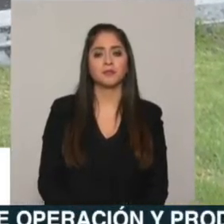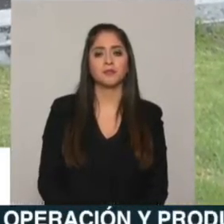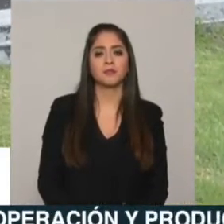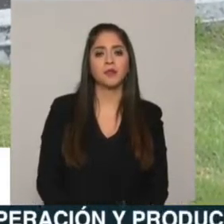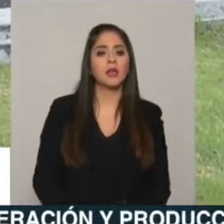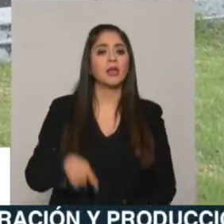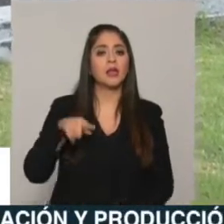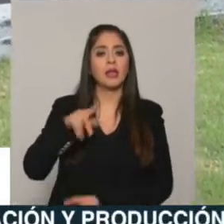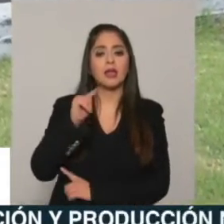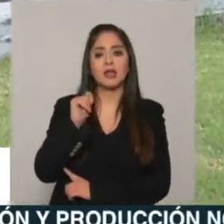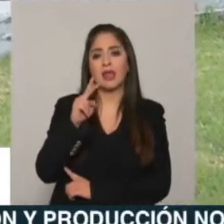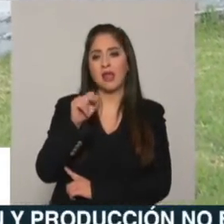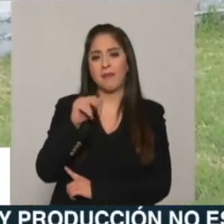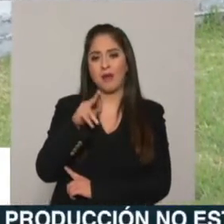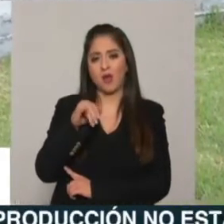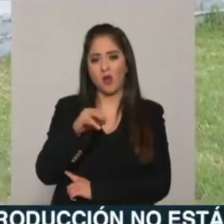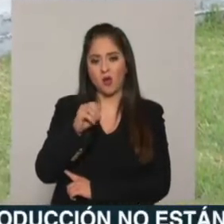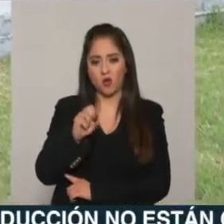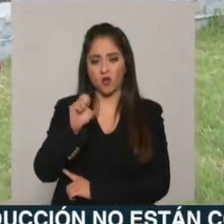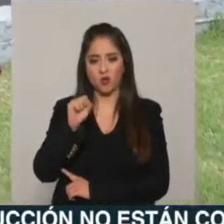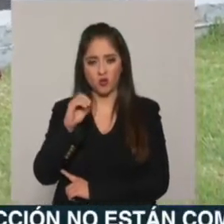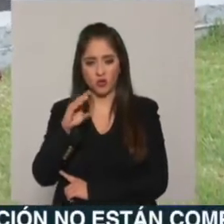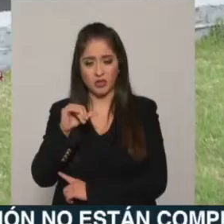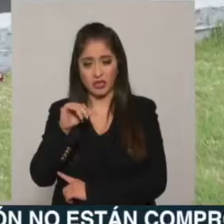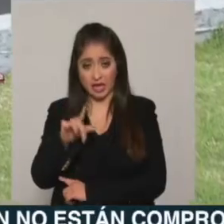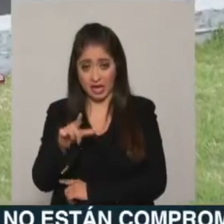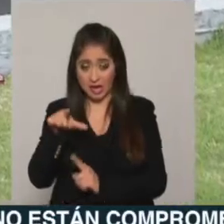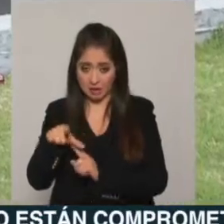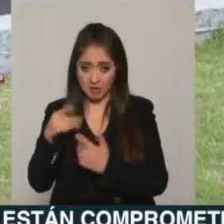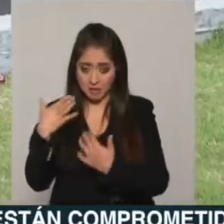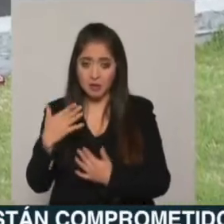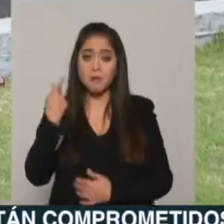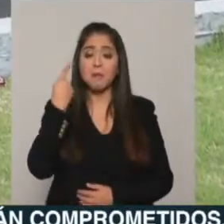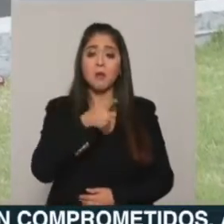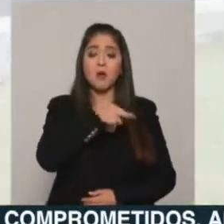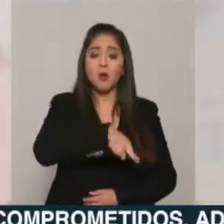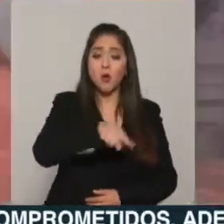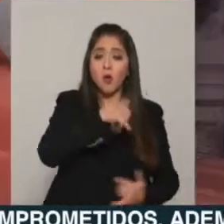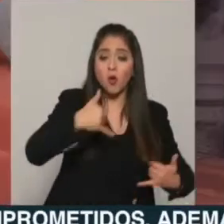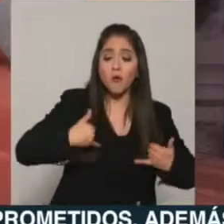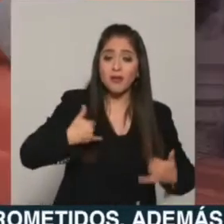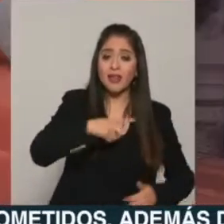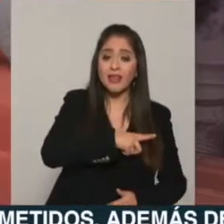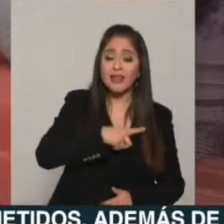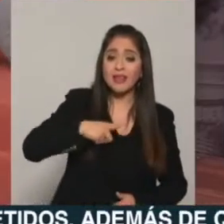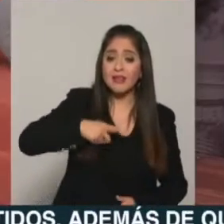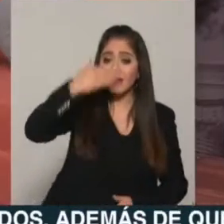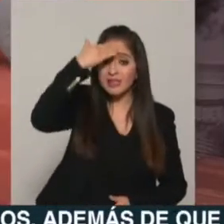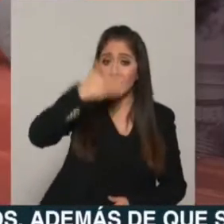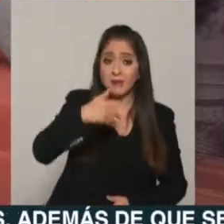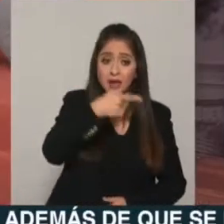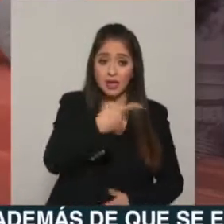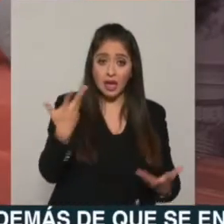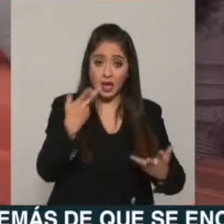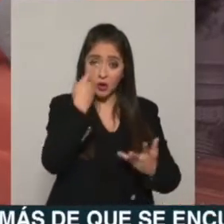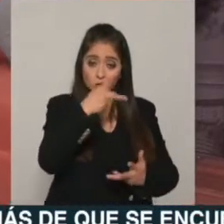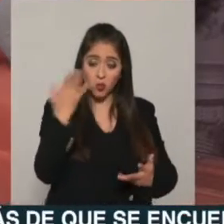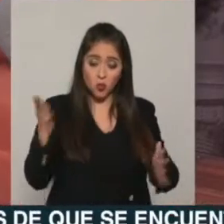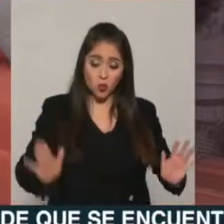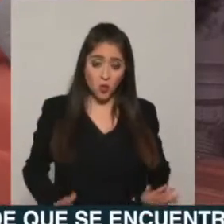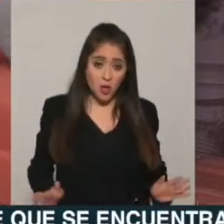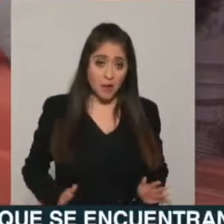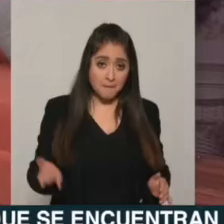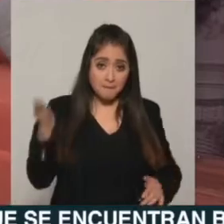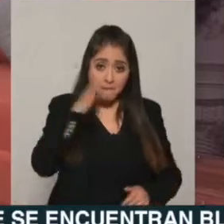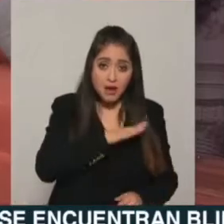también sepan el nivel de su responsabilidad que implicó el acto que hicieron. Pues mire, opiniones muy parecidas a lo que usted